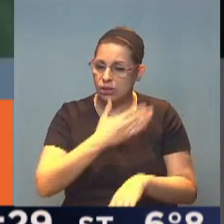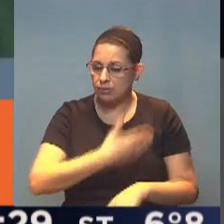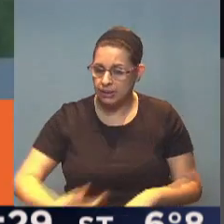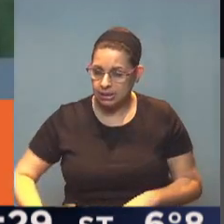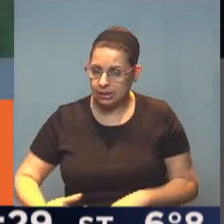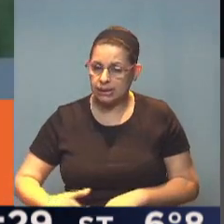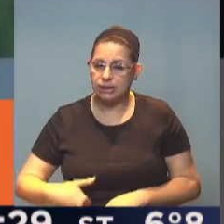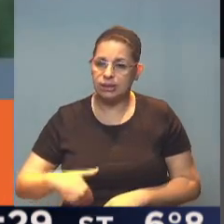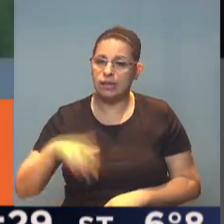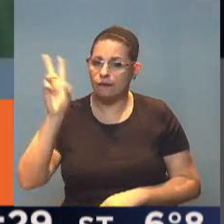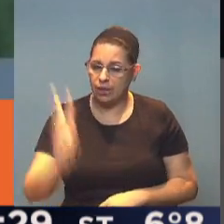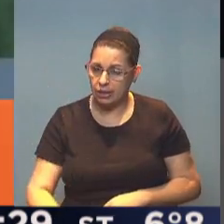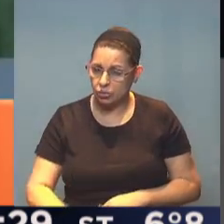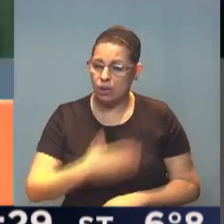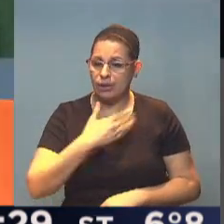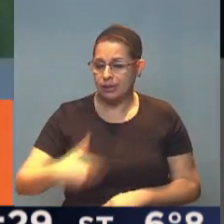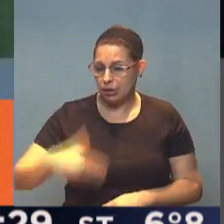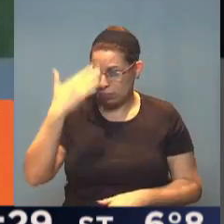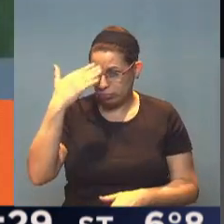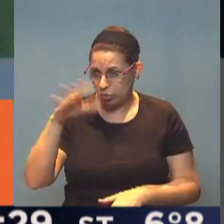presidente de la República Constitucional